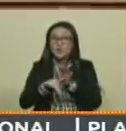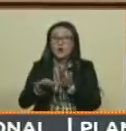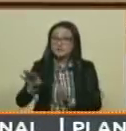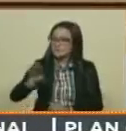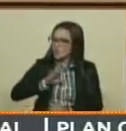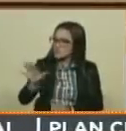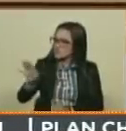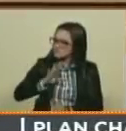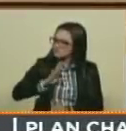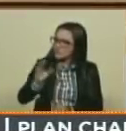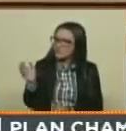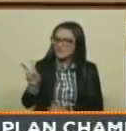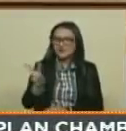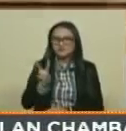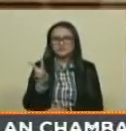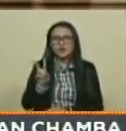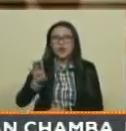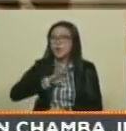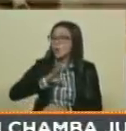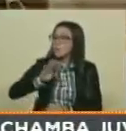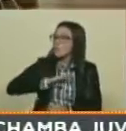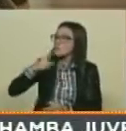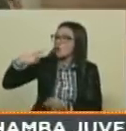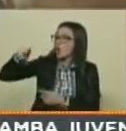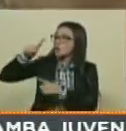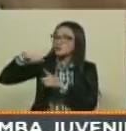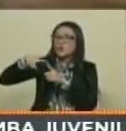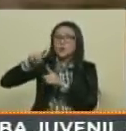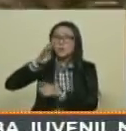grandes bancos transnacionales del mundo,